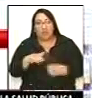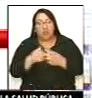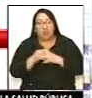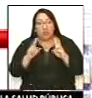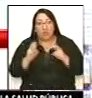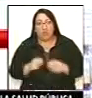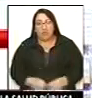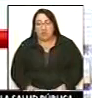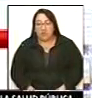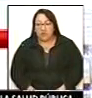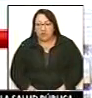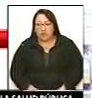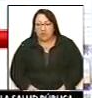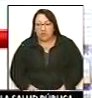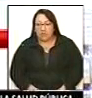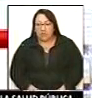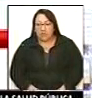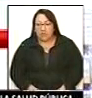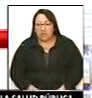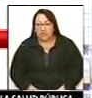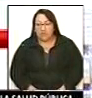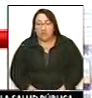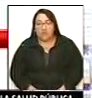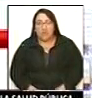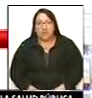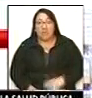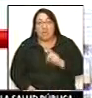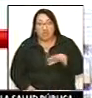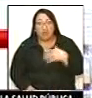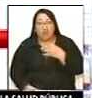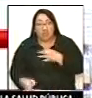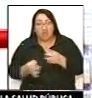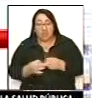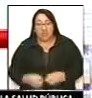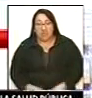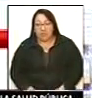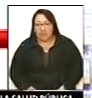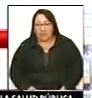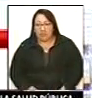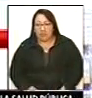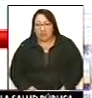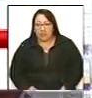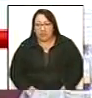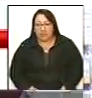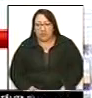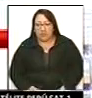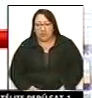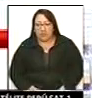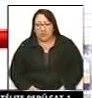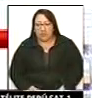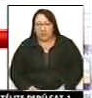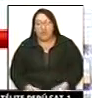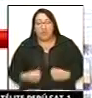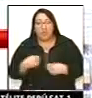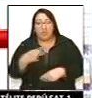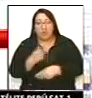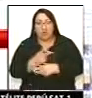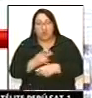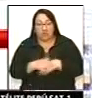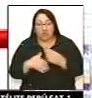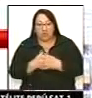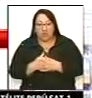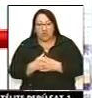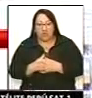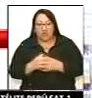caso? ¿Así se podría interpretar? ¿O tenemos que tener seguridad, predictibilidad,